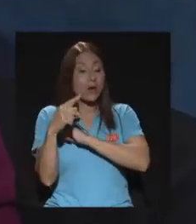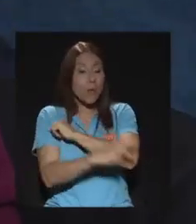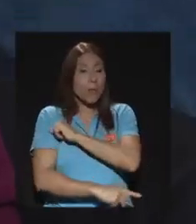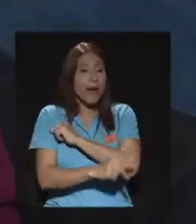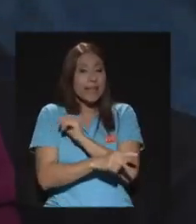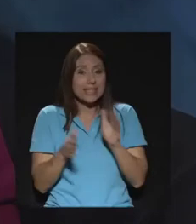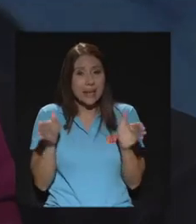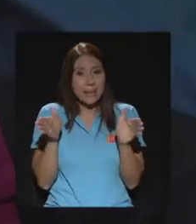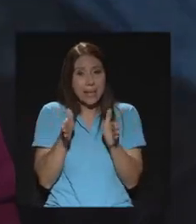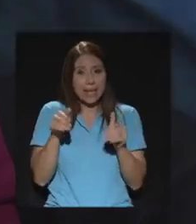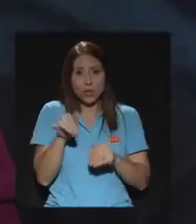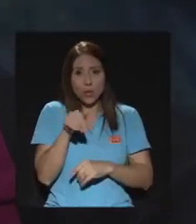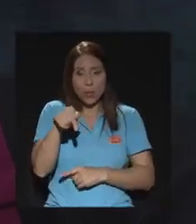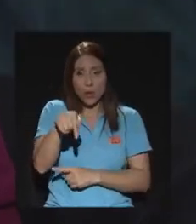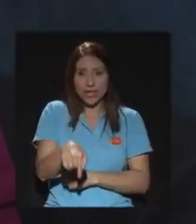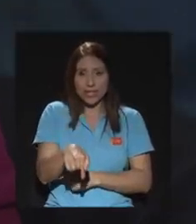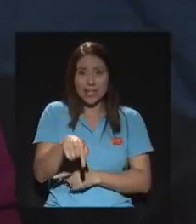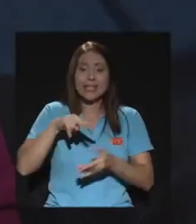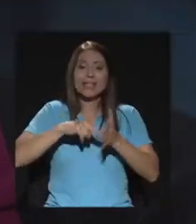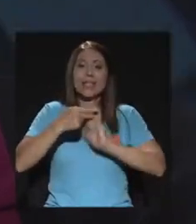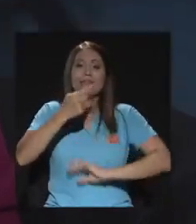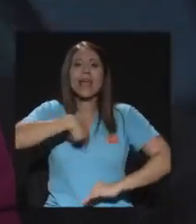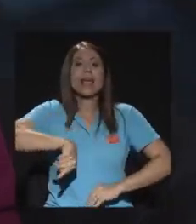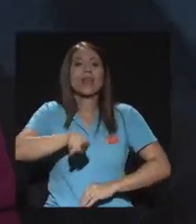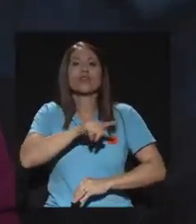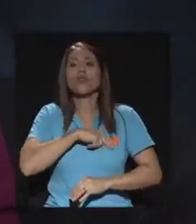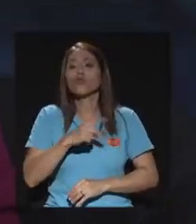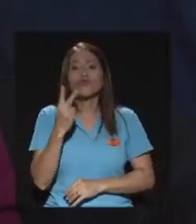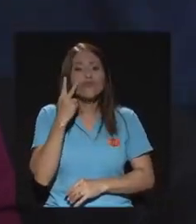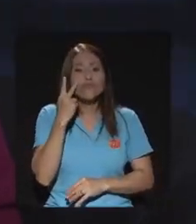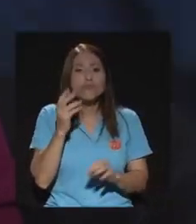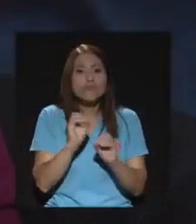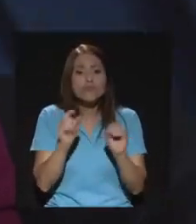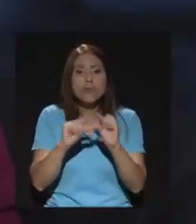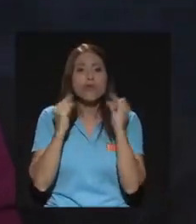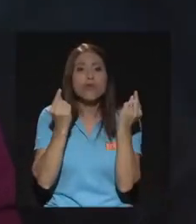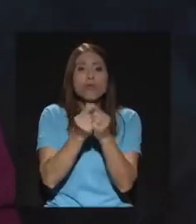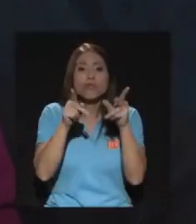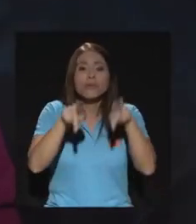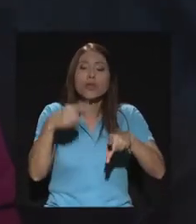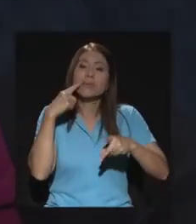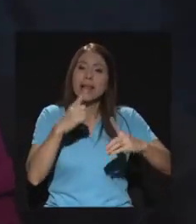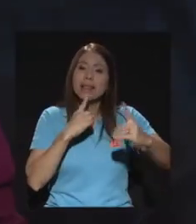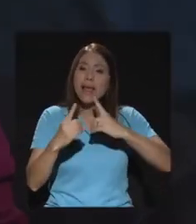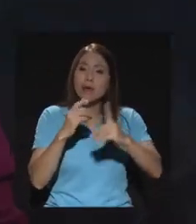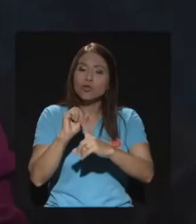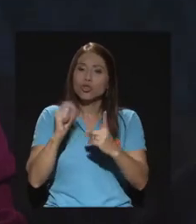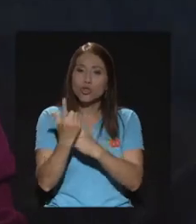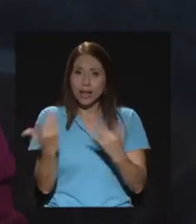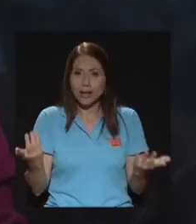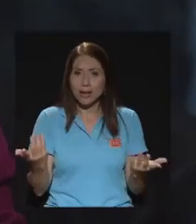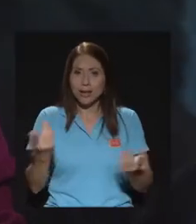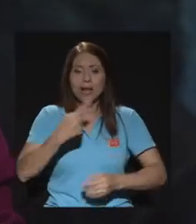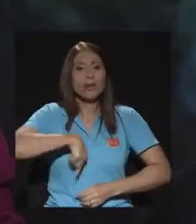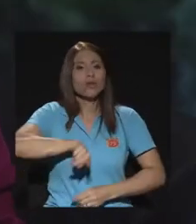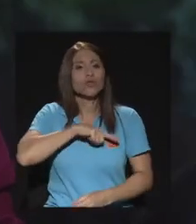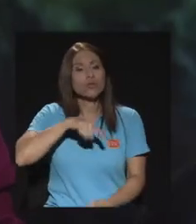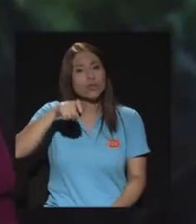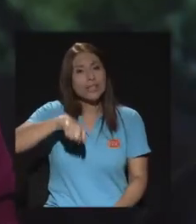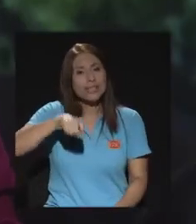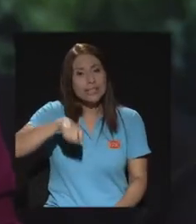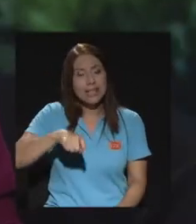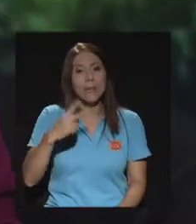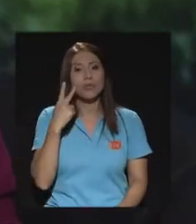pequeña como esta, que estamos invisibilizando sectores del diálogo social. O sea, nosotros necesitamos y vemos la